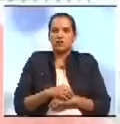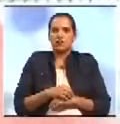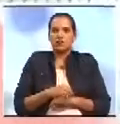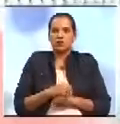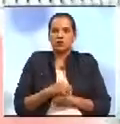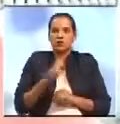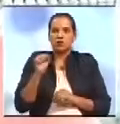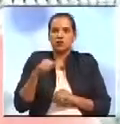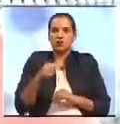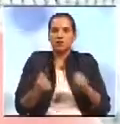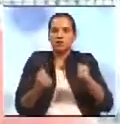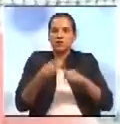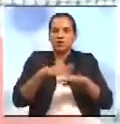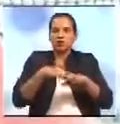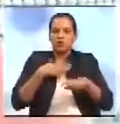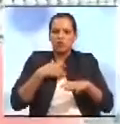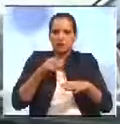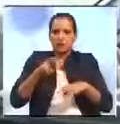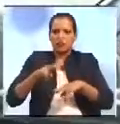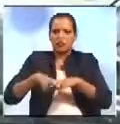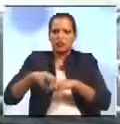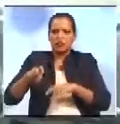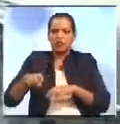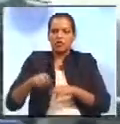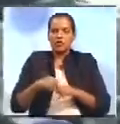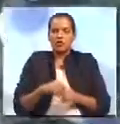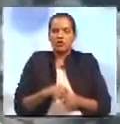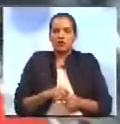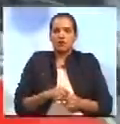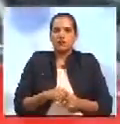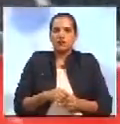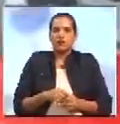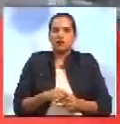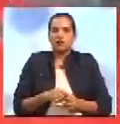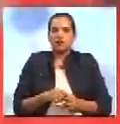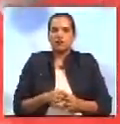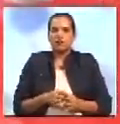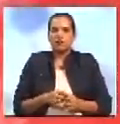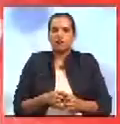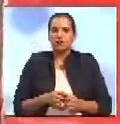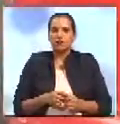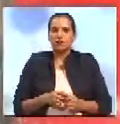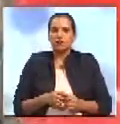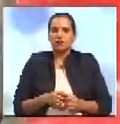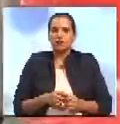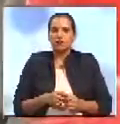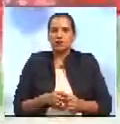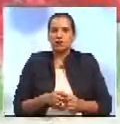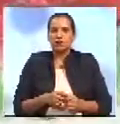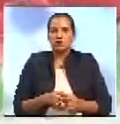Simón. Y el vehículo estaba estacionado justamente aquí, el Suzuki. Con imágenes de Luis Reyes, Luis Guerra, Telecosta.